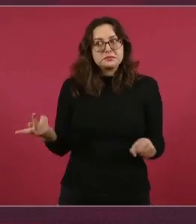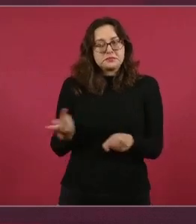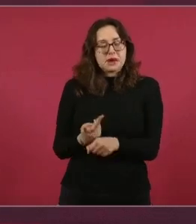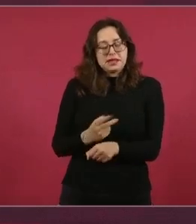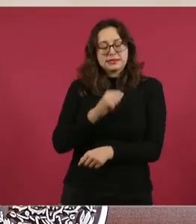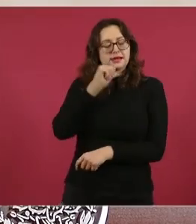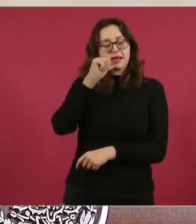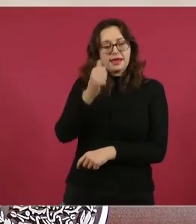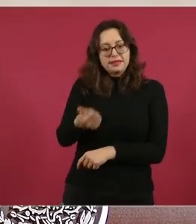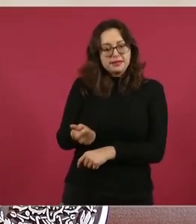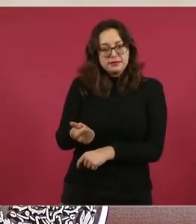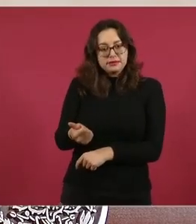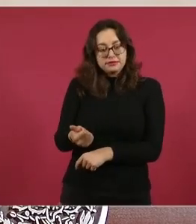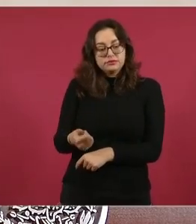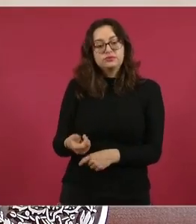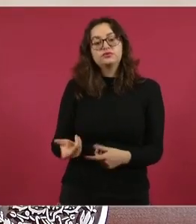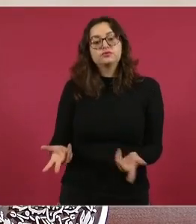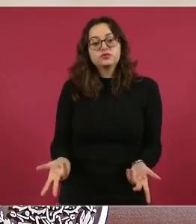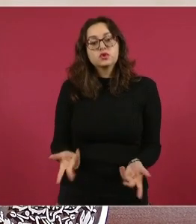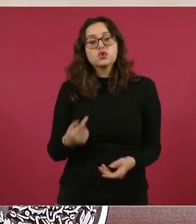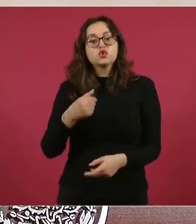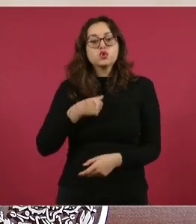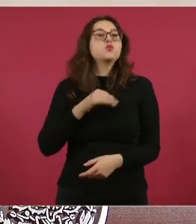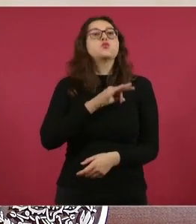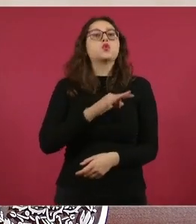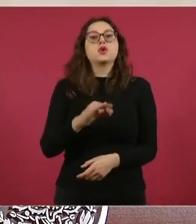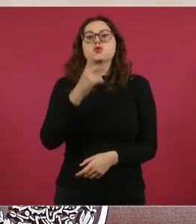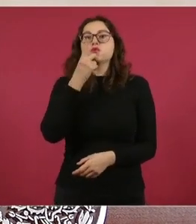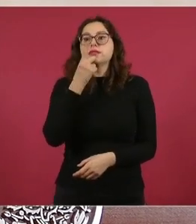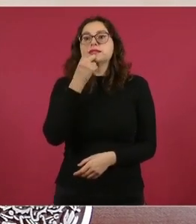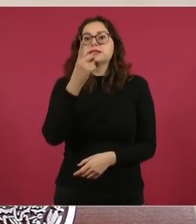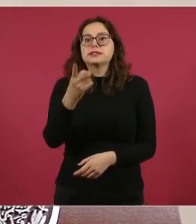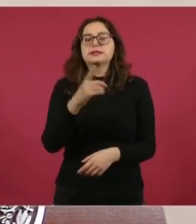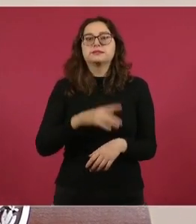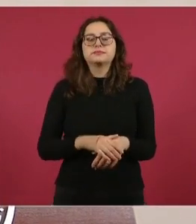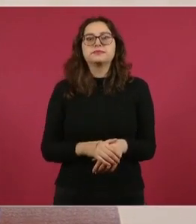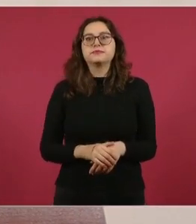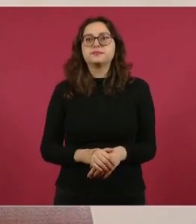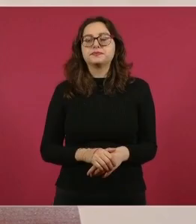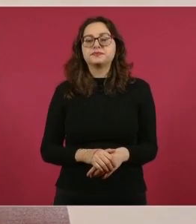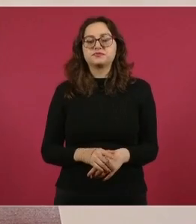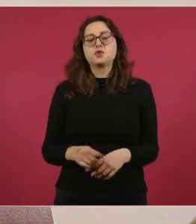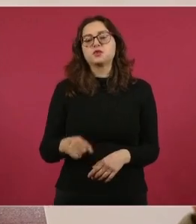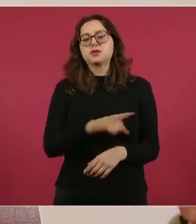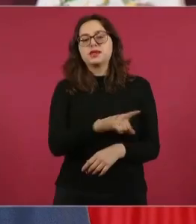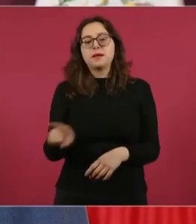en el lenguaje del periodismo,